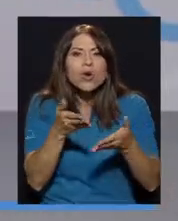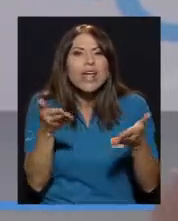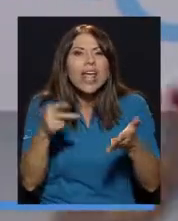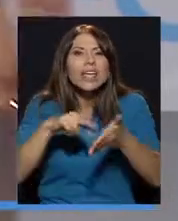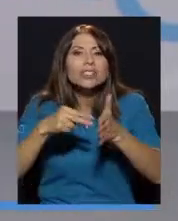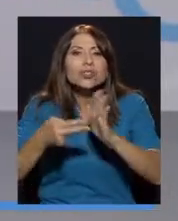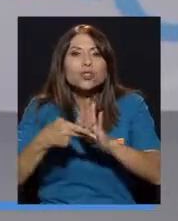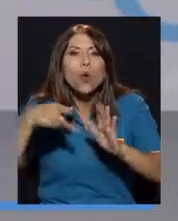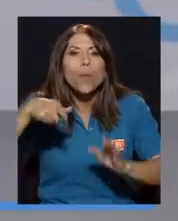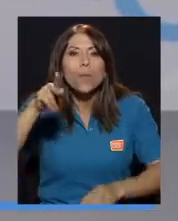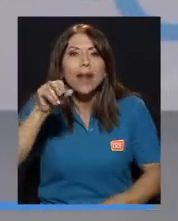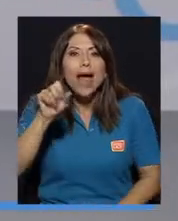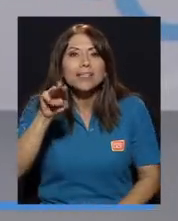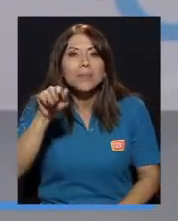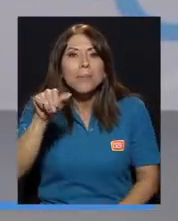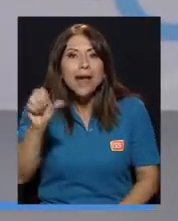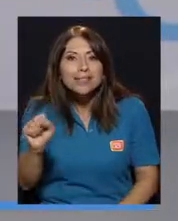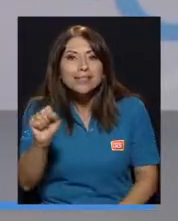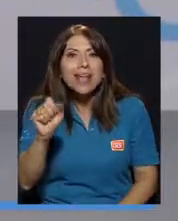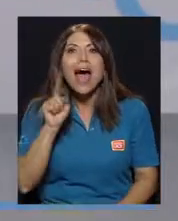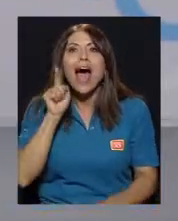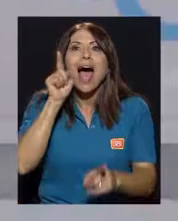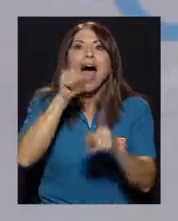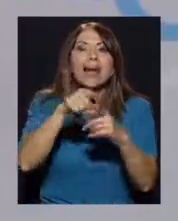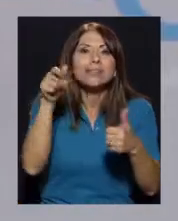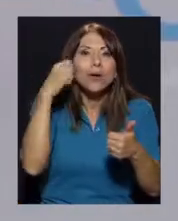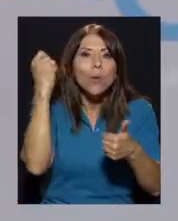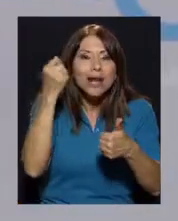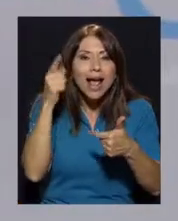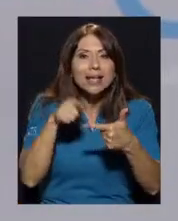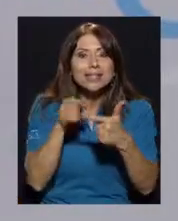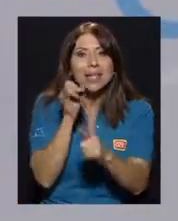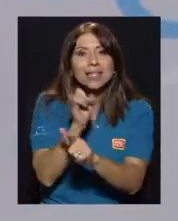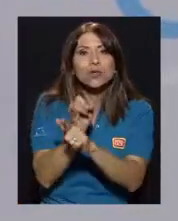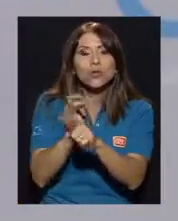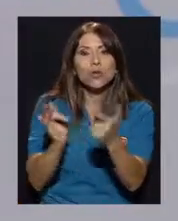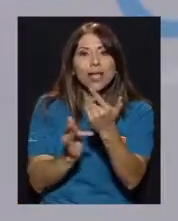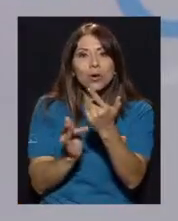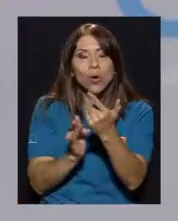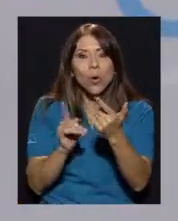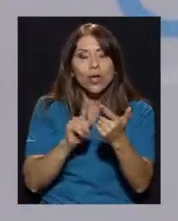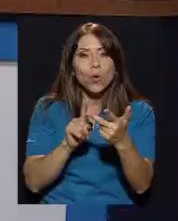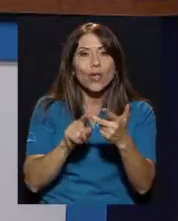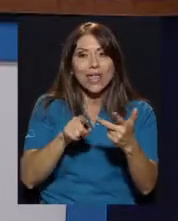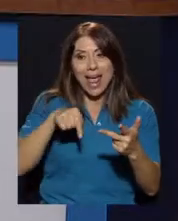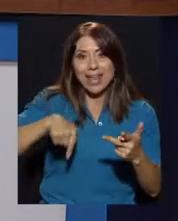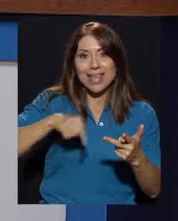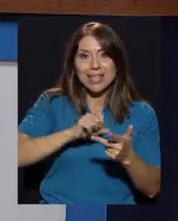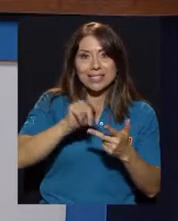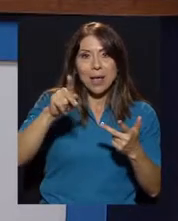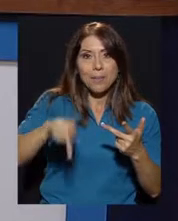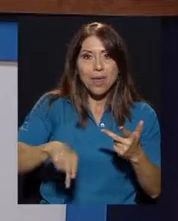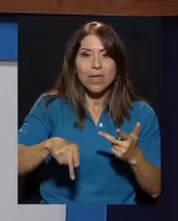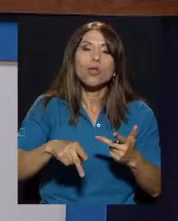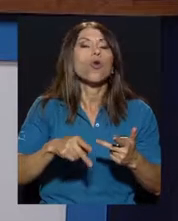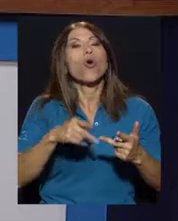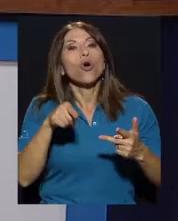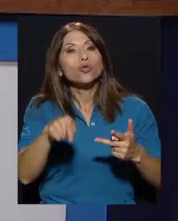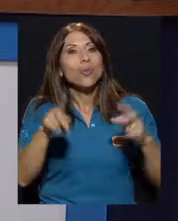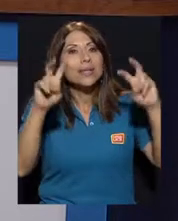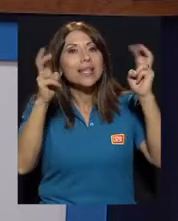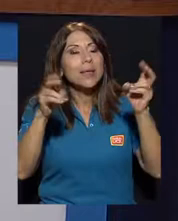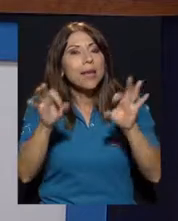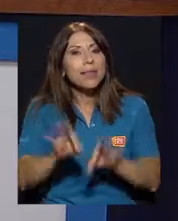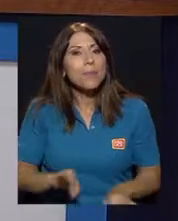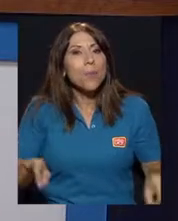tecnológico y aquí en san pedro sobre este este tema tan importante que nos hace reconocernos a